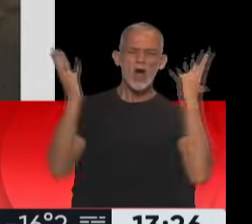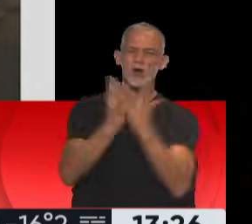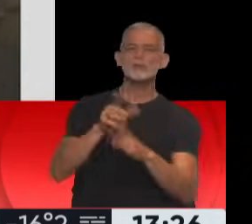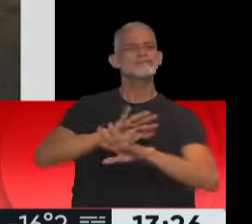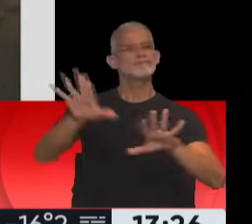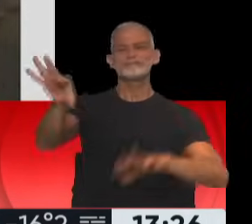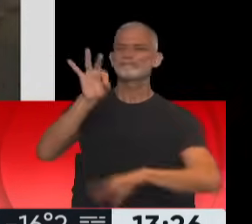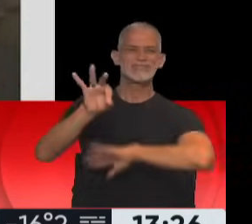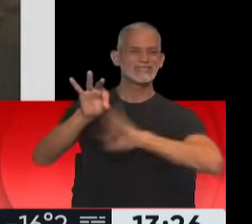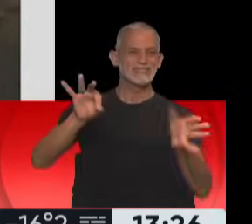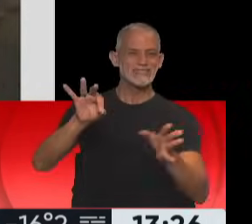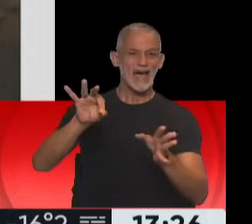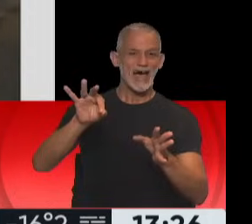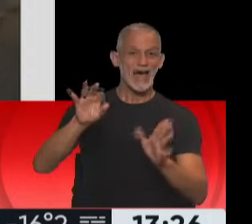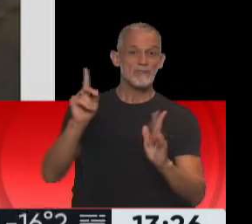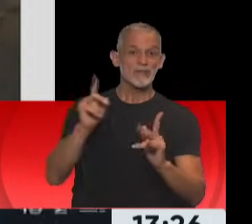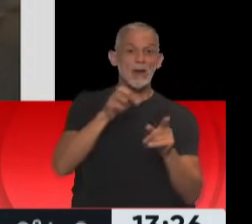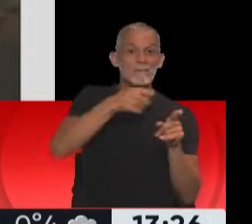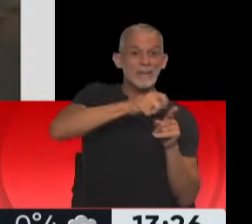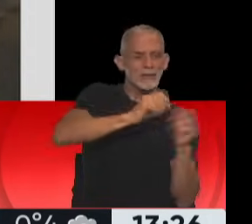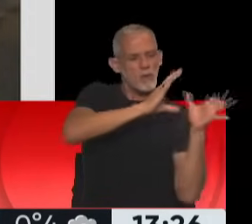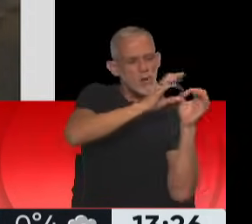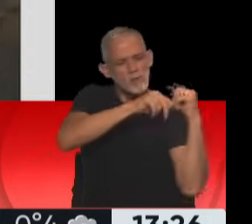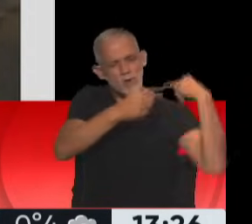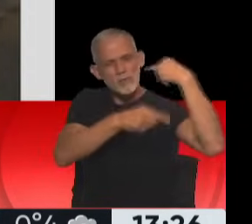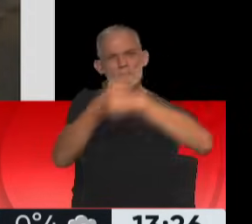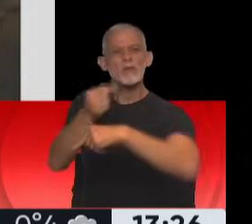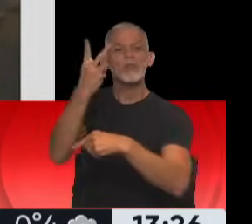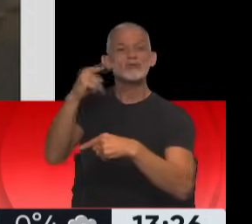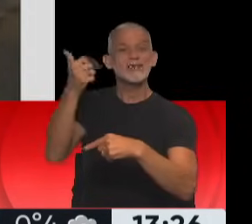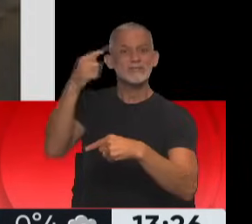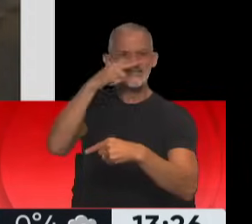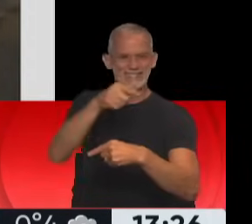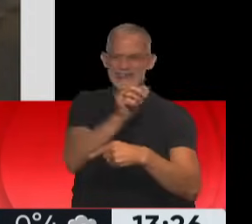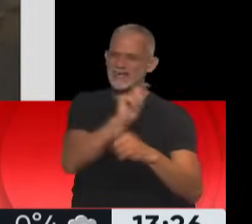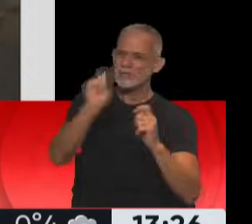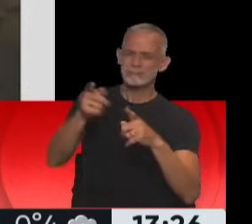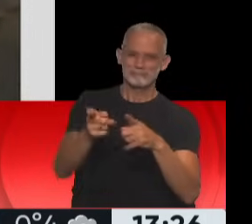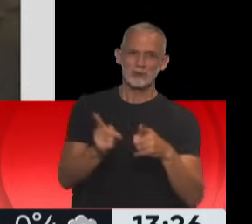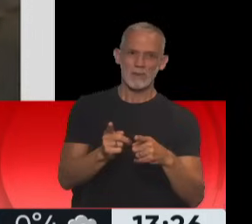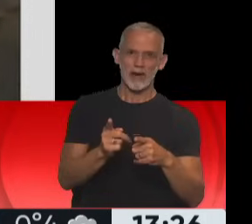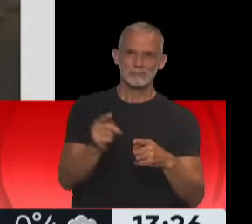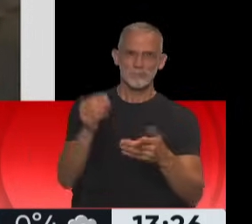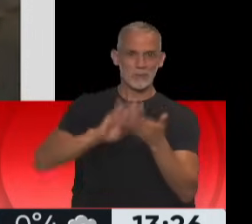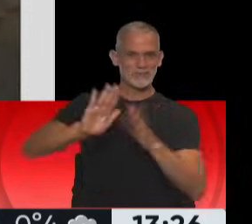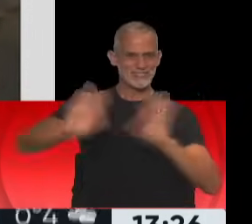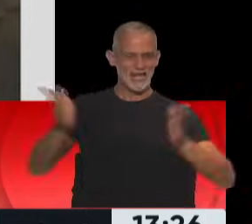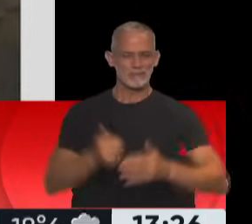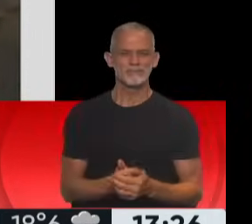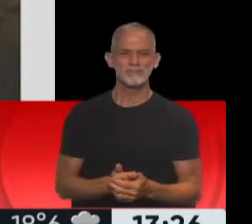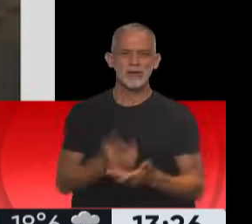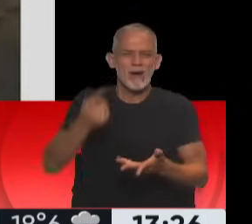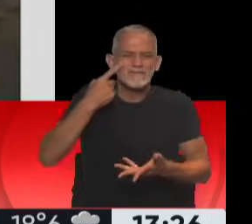sido elegido el sucesor número 267 de Pedro. Vamos a vivir nuevamente